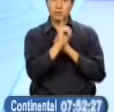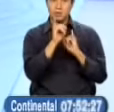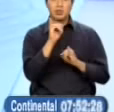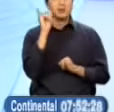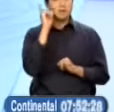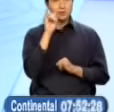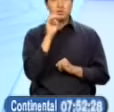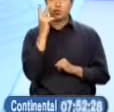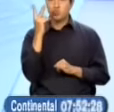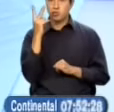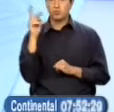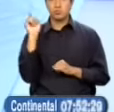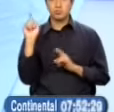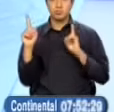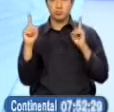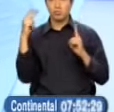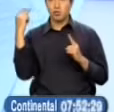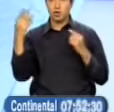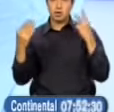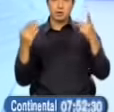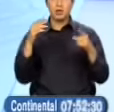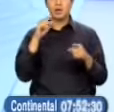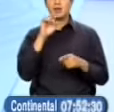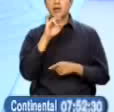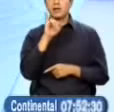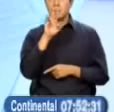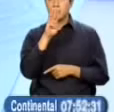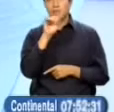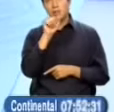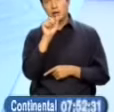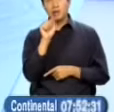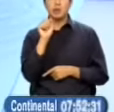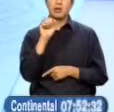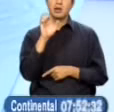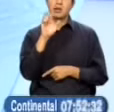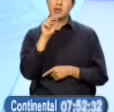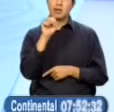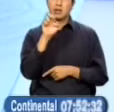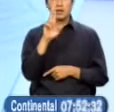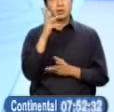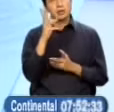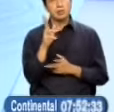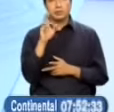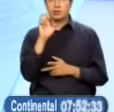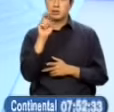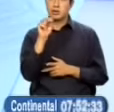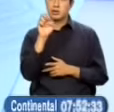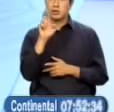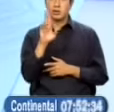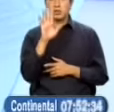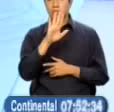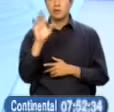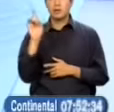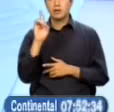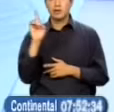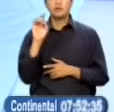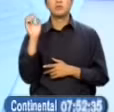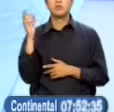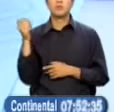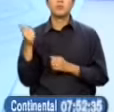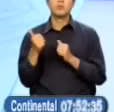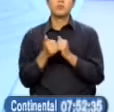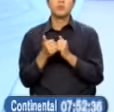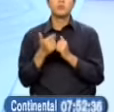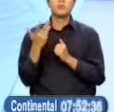dos volantes renato ibarra se habla de kenner valencia podría ir como punto volante por el sector derecho compartiendo